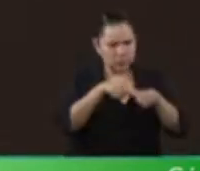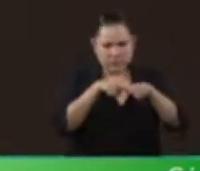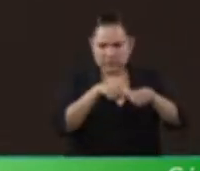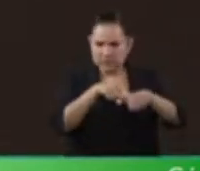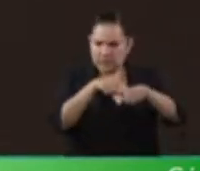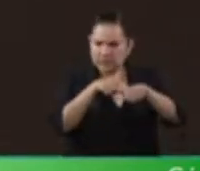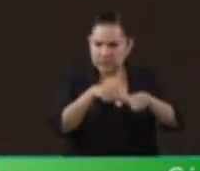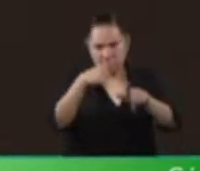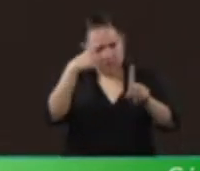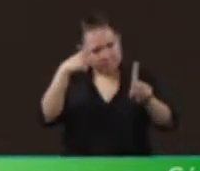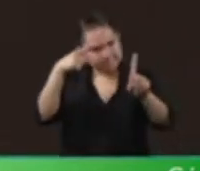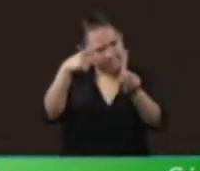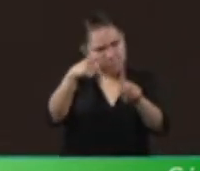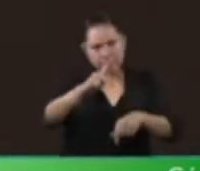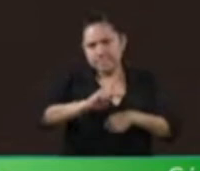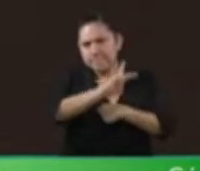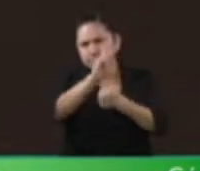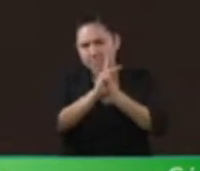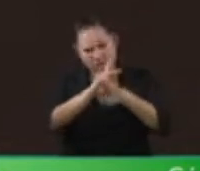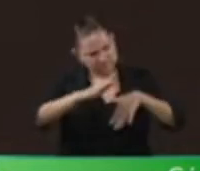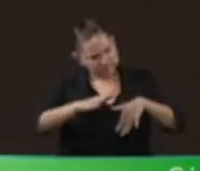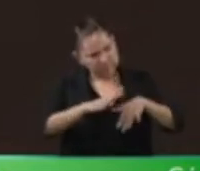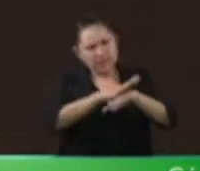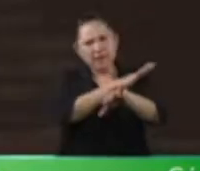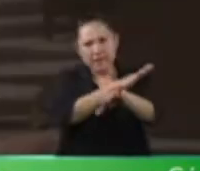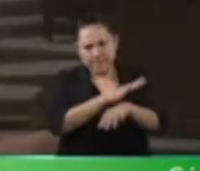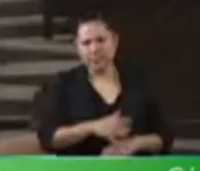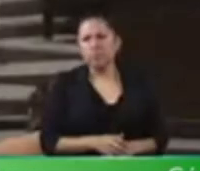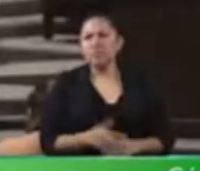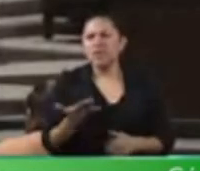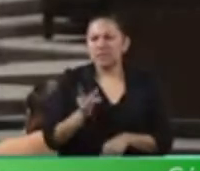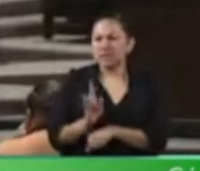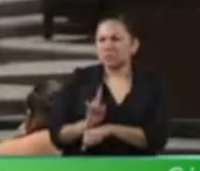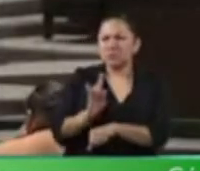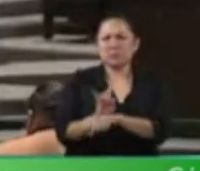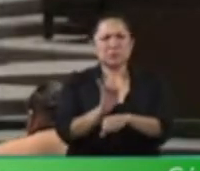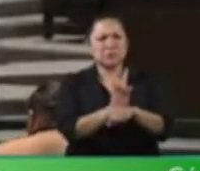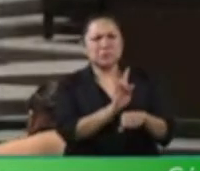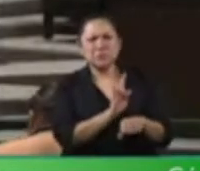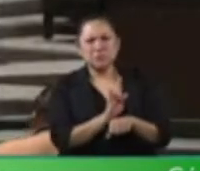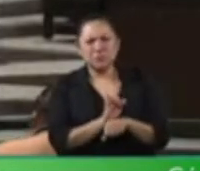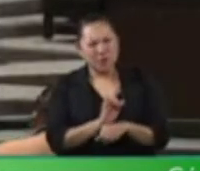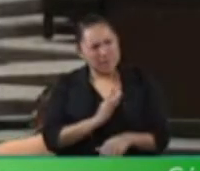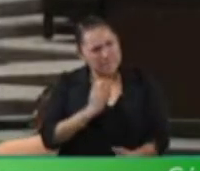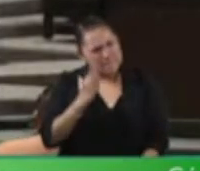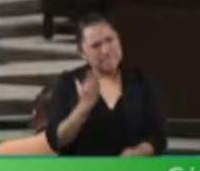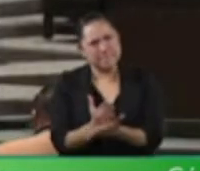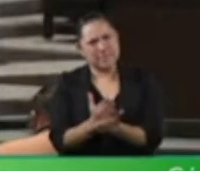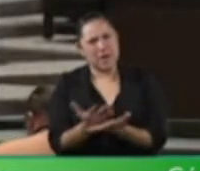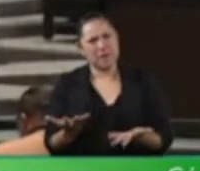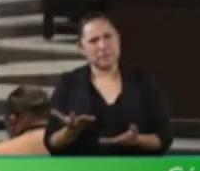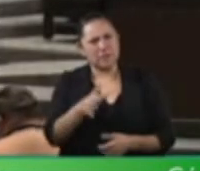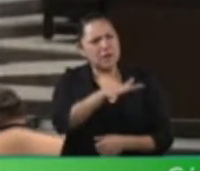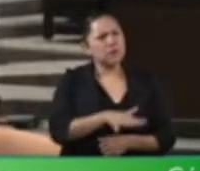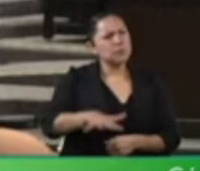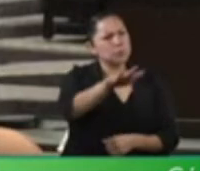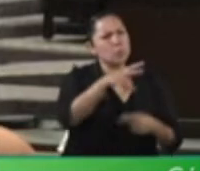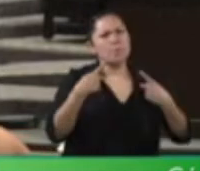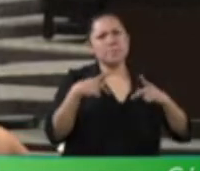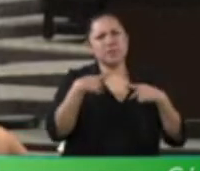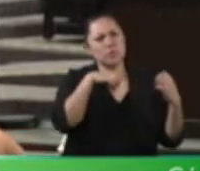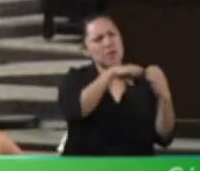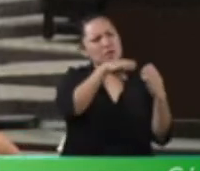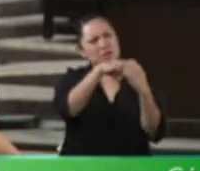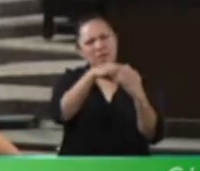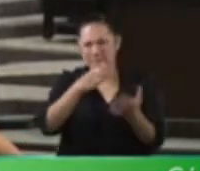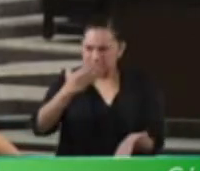país. Basta de simular, basta de engañar a la gente. Basta de